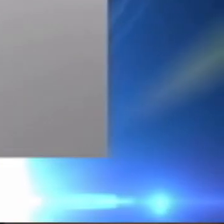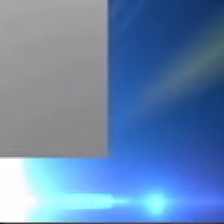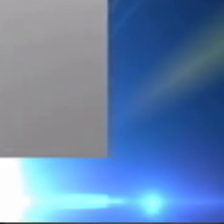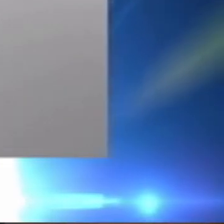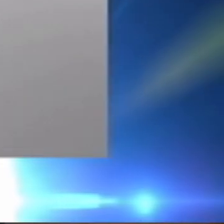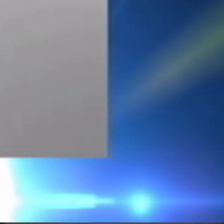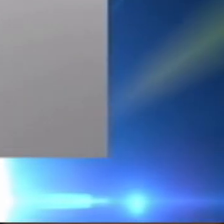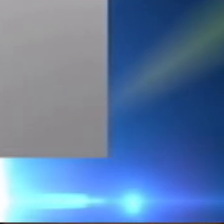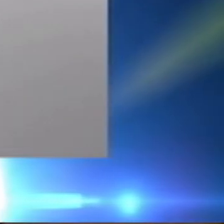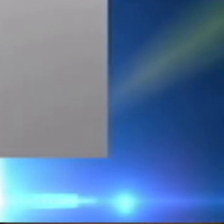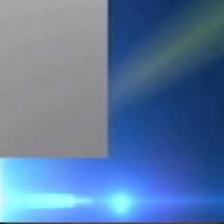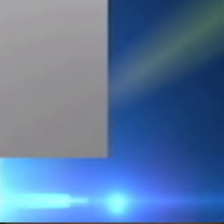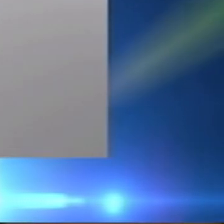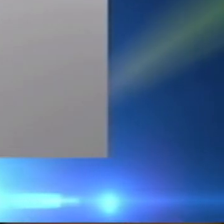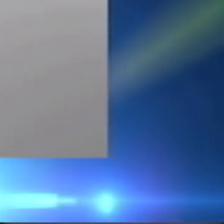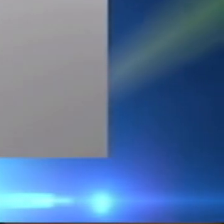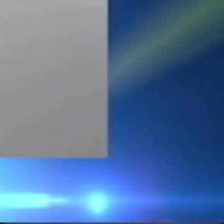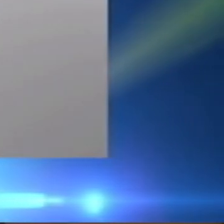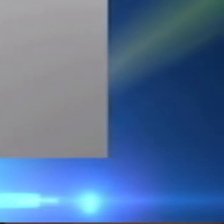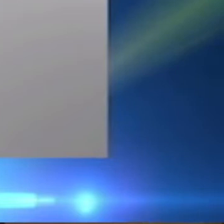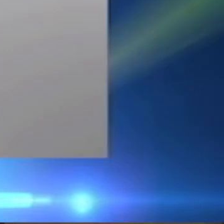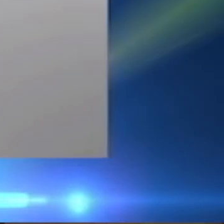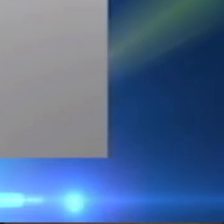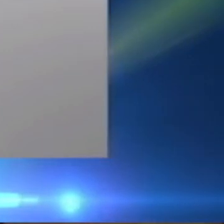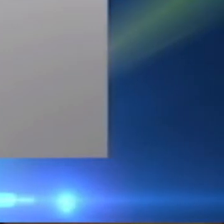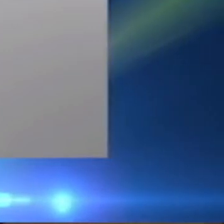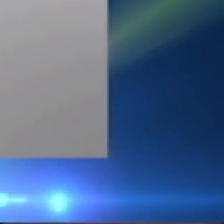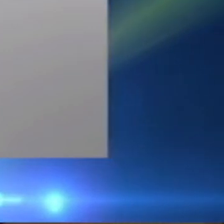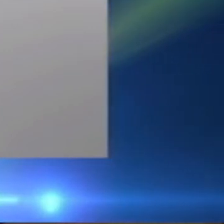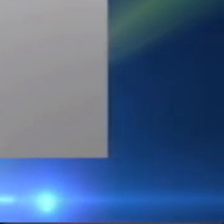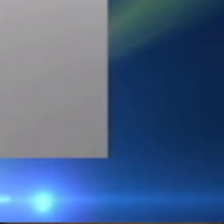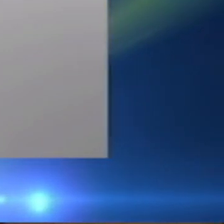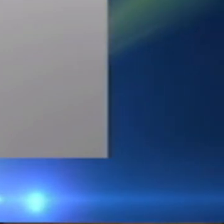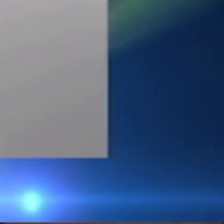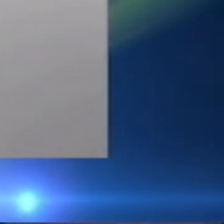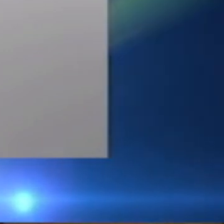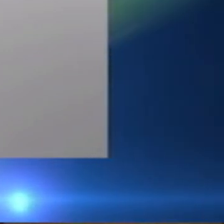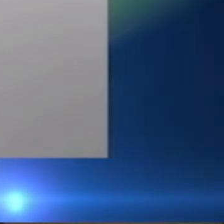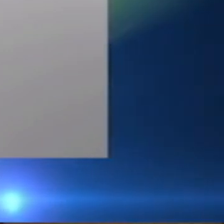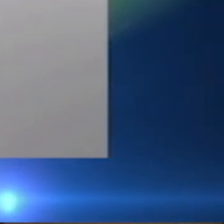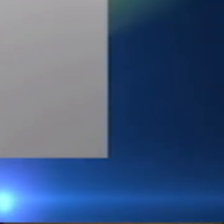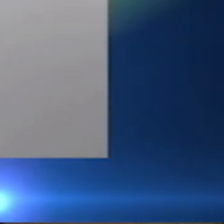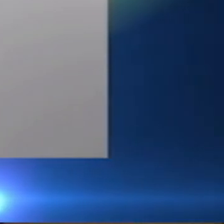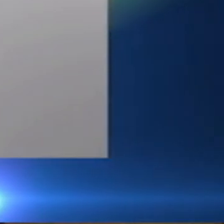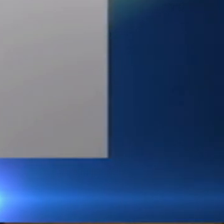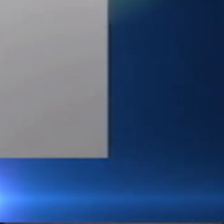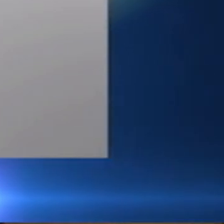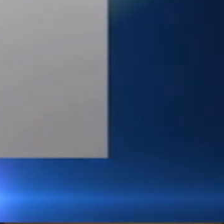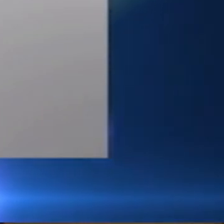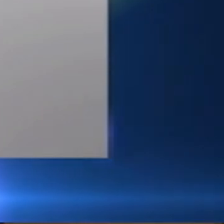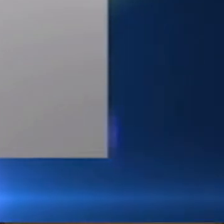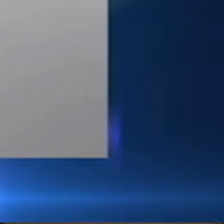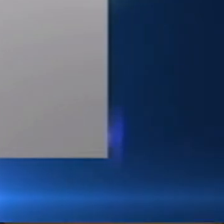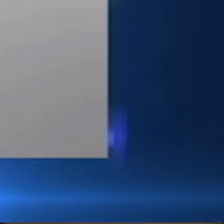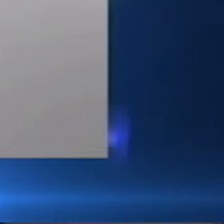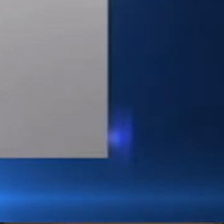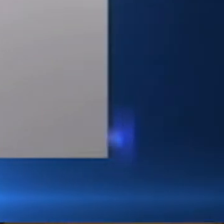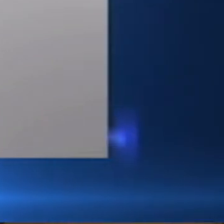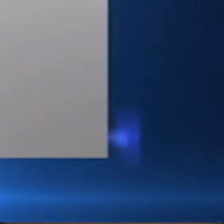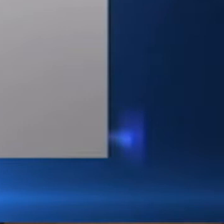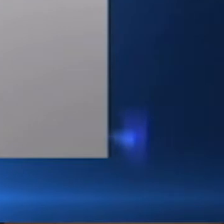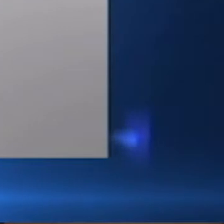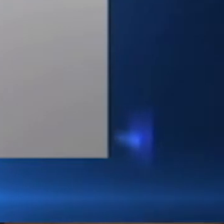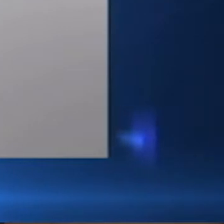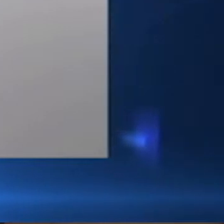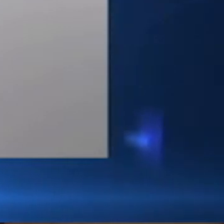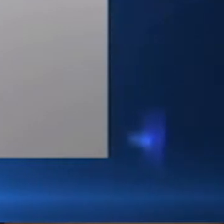Dice nuestro televidente: ¿es necesario que el cómputo para la prima se haga por el año laborado o por el tiempo en